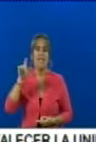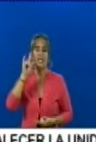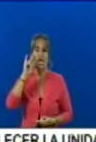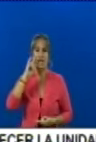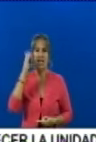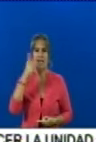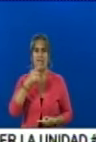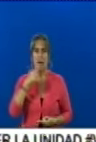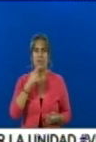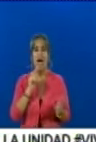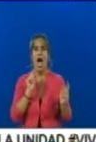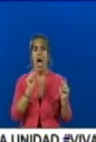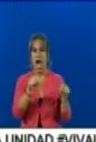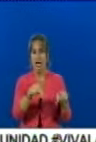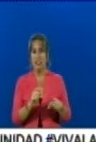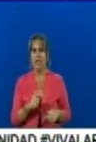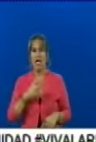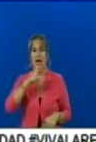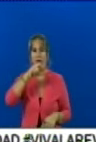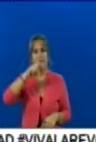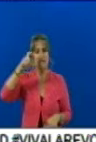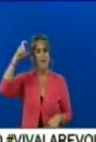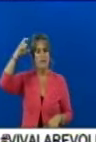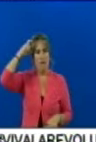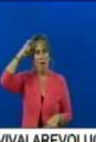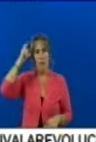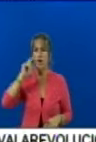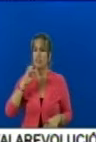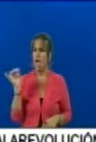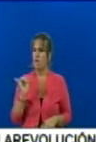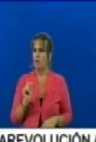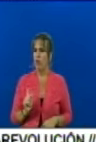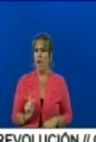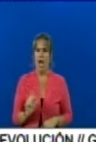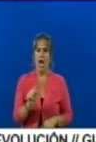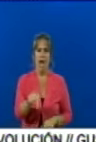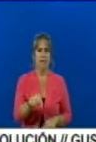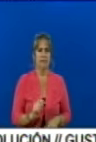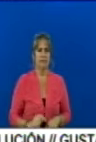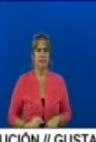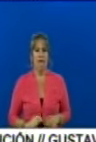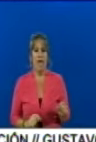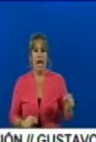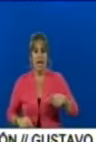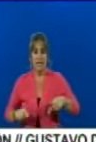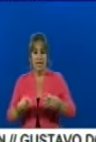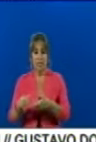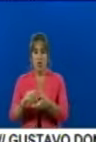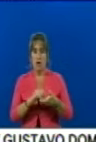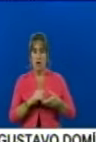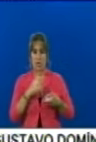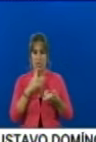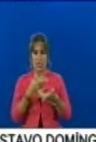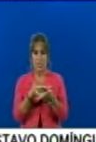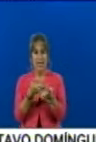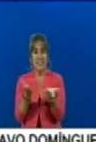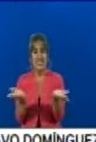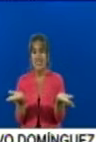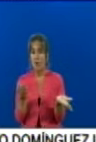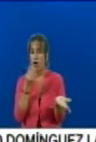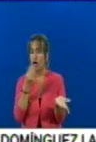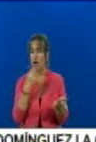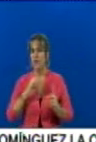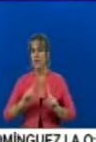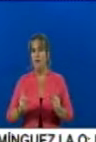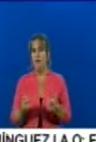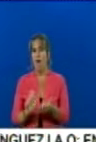abril se asegura, la compota también, como se ha estado explicando aquí por los compañeros. Esta distribución parcial